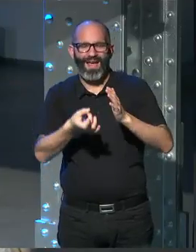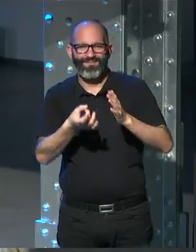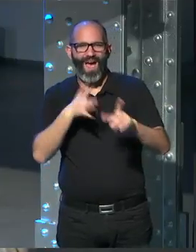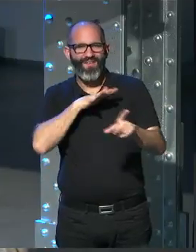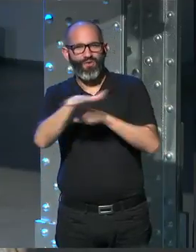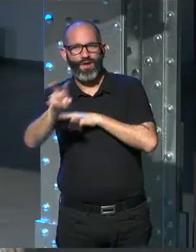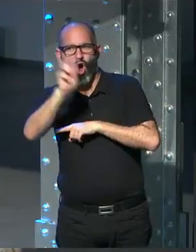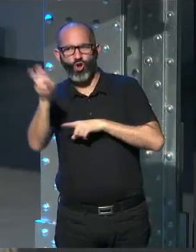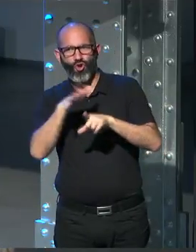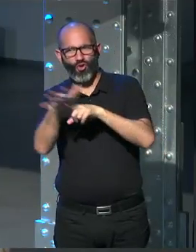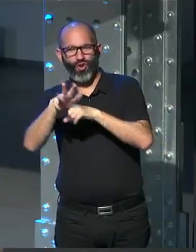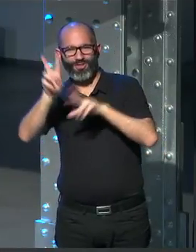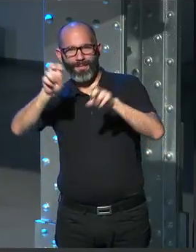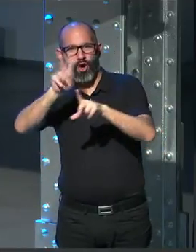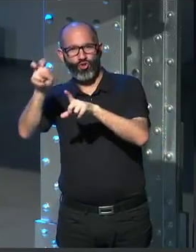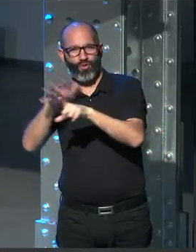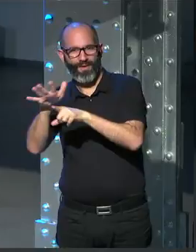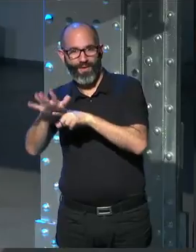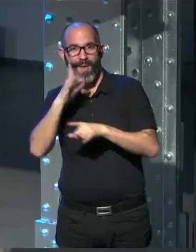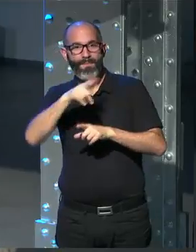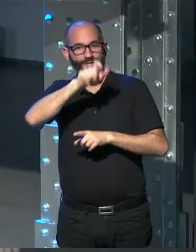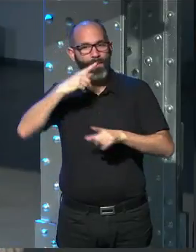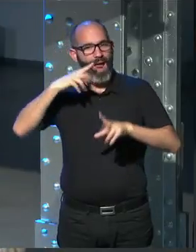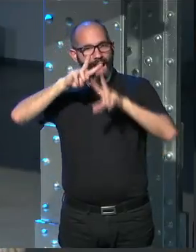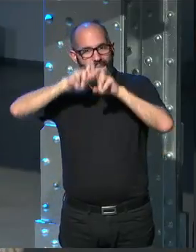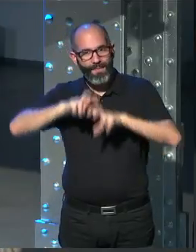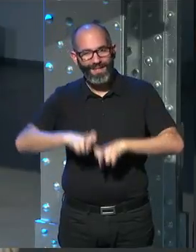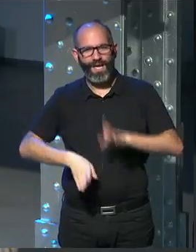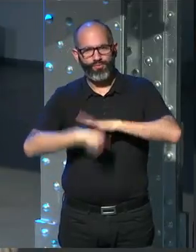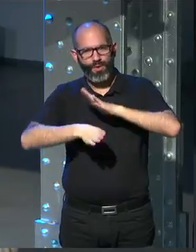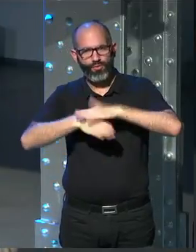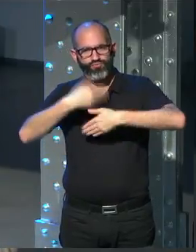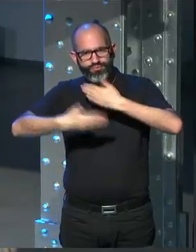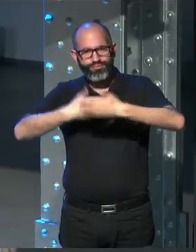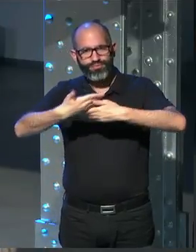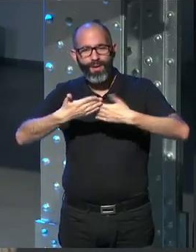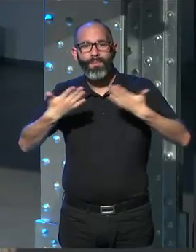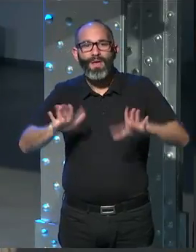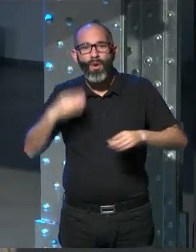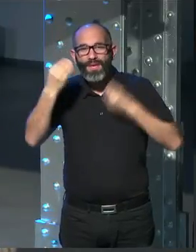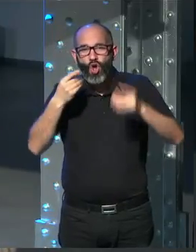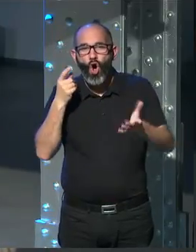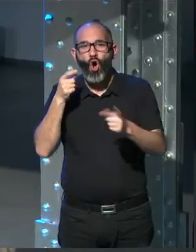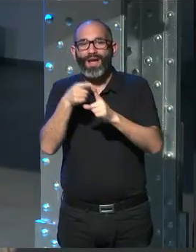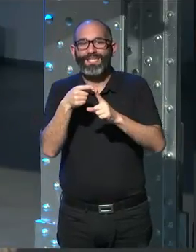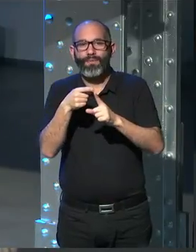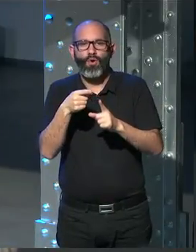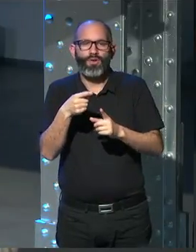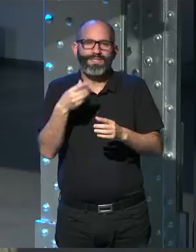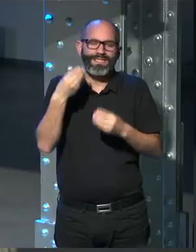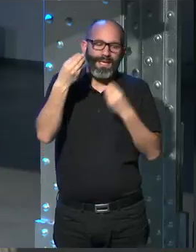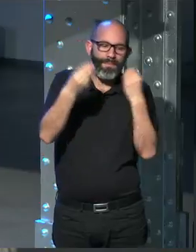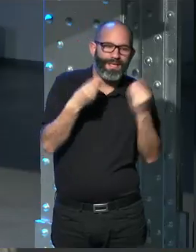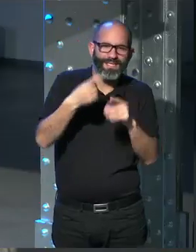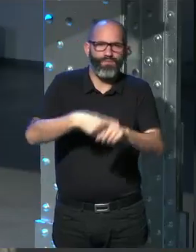a influir otros campos. Entonces, como objetivo me parece que está tal vez sobredimensionado por una